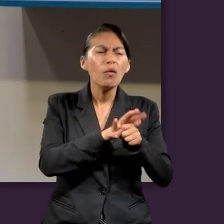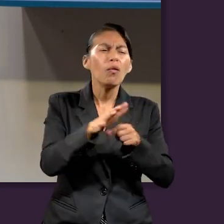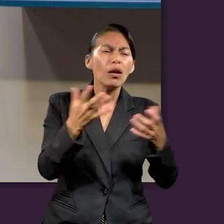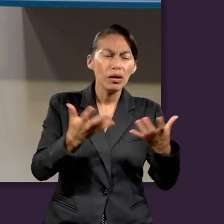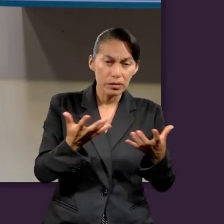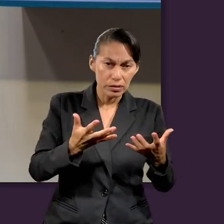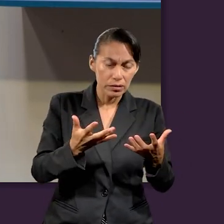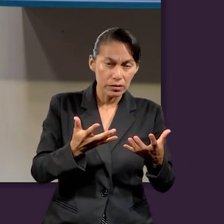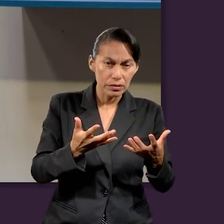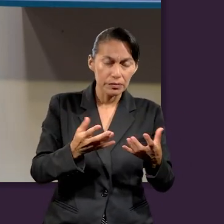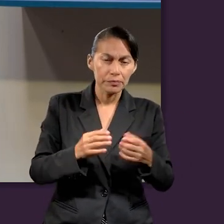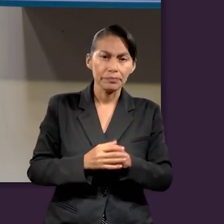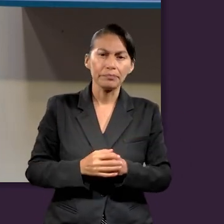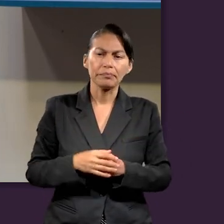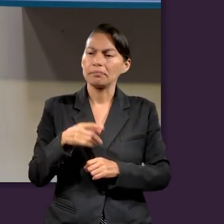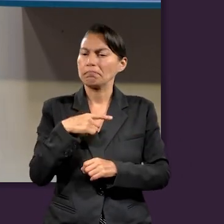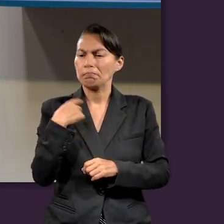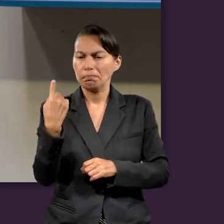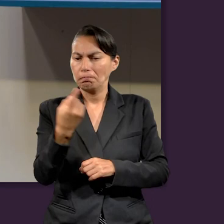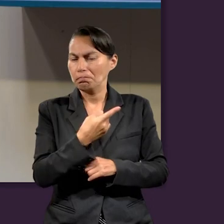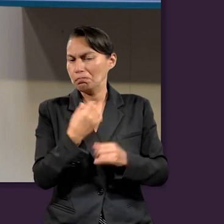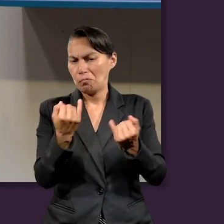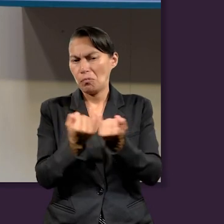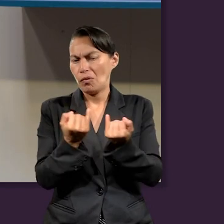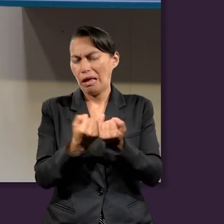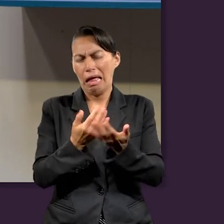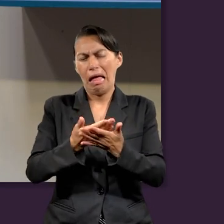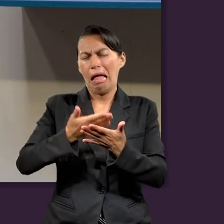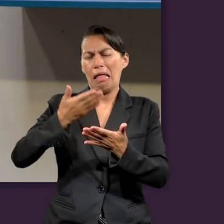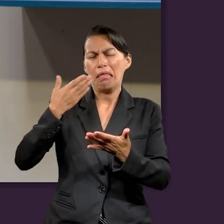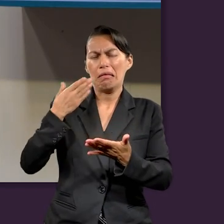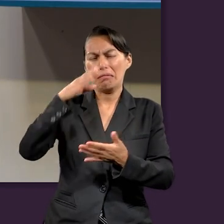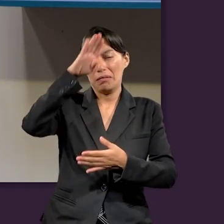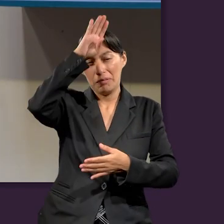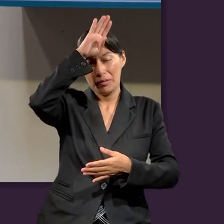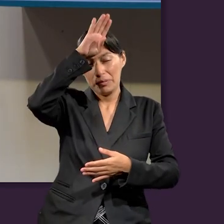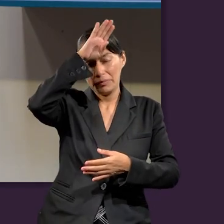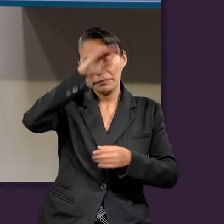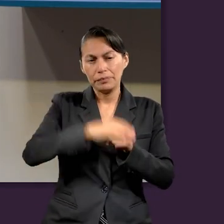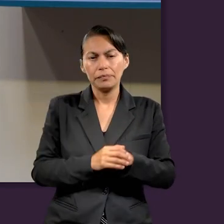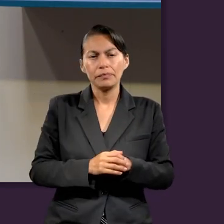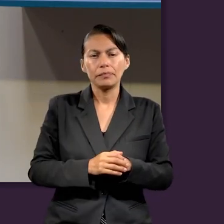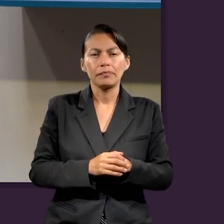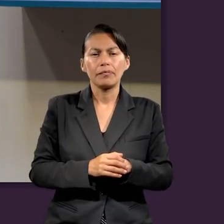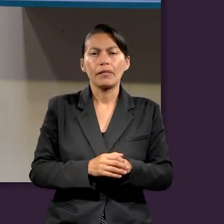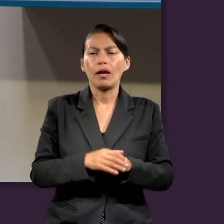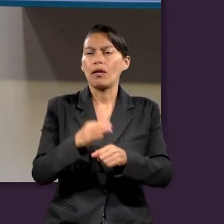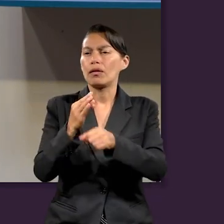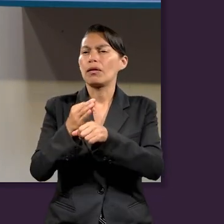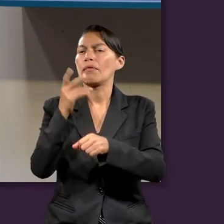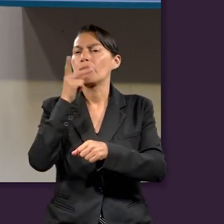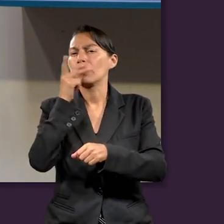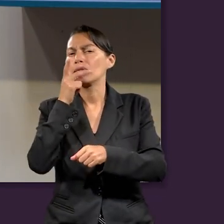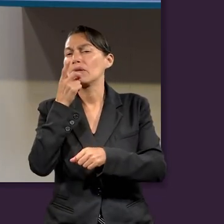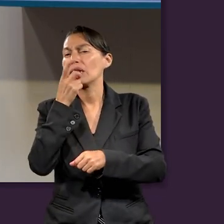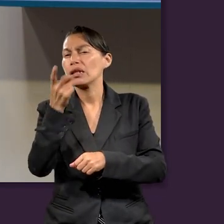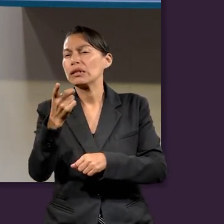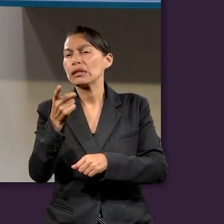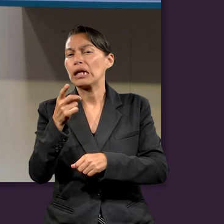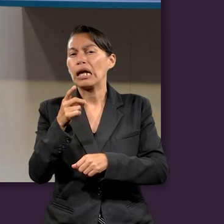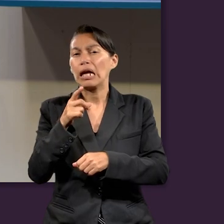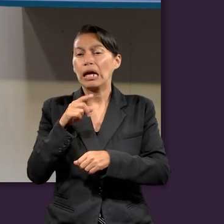Y históricamente, nosotros vimos que Babilonia estaba, como lo acaba de decir nuestro experto,